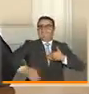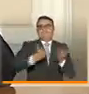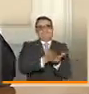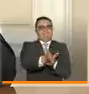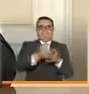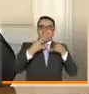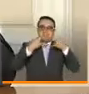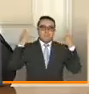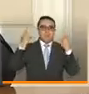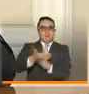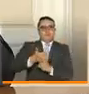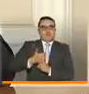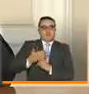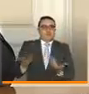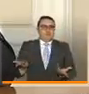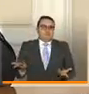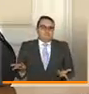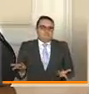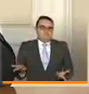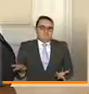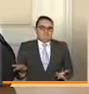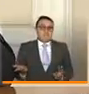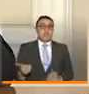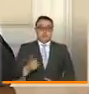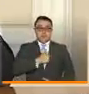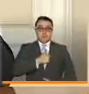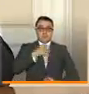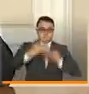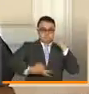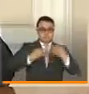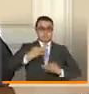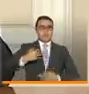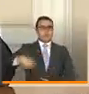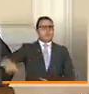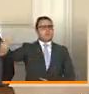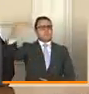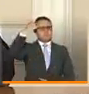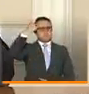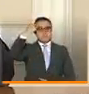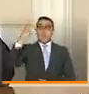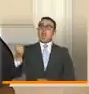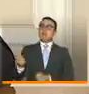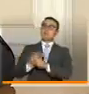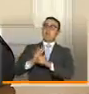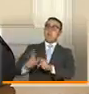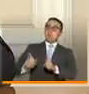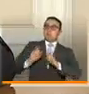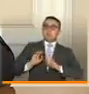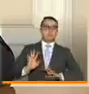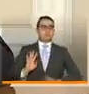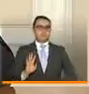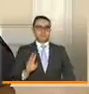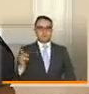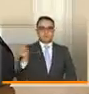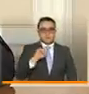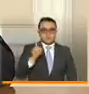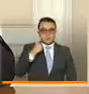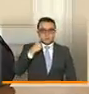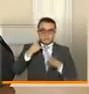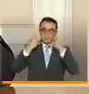La protección individual no necesariamente implica posibilidad de que no se dé el contagio, por lo tanto es muy